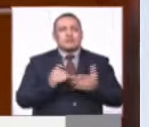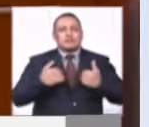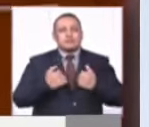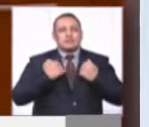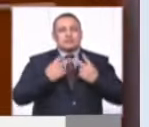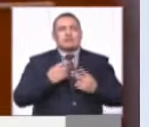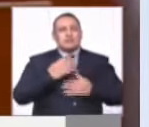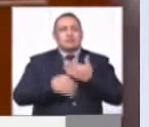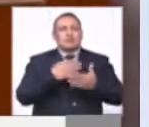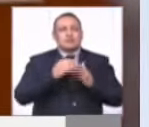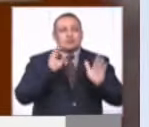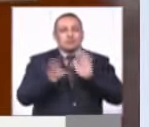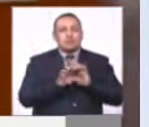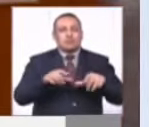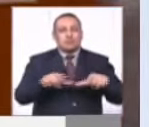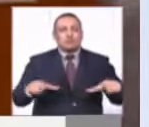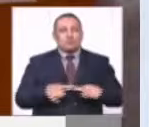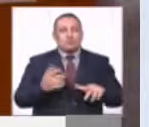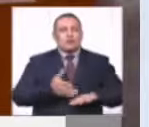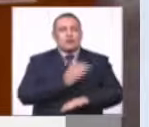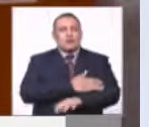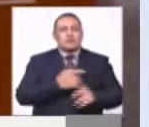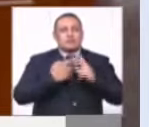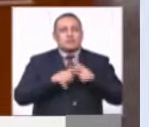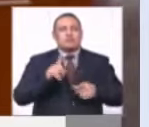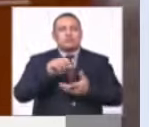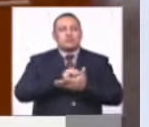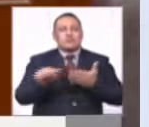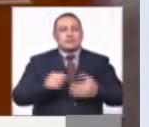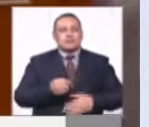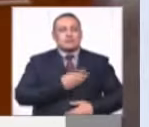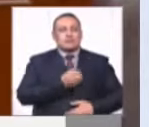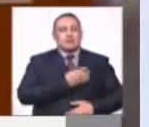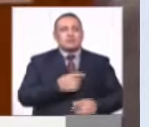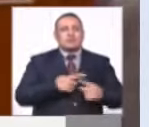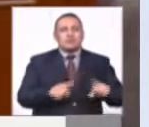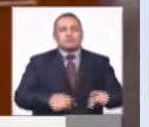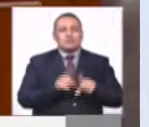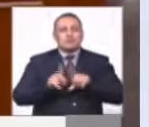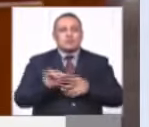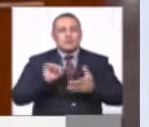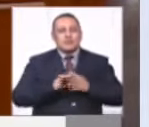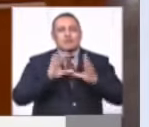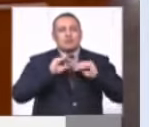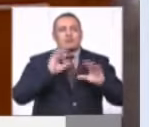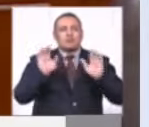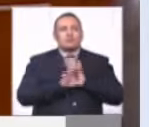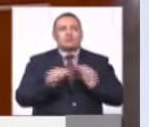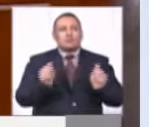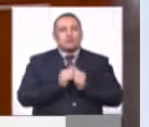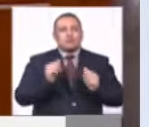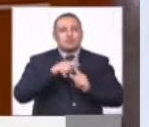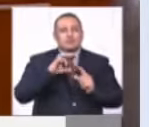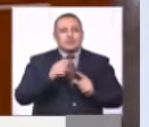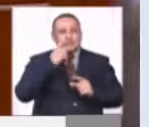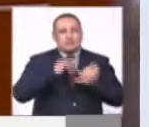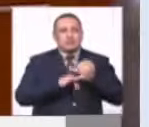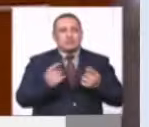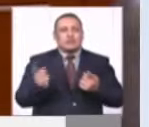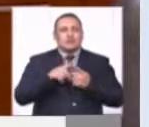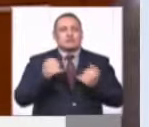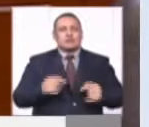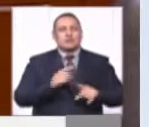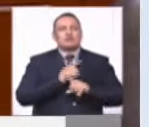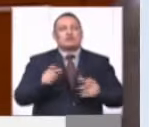hacer este eje vial o va a empezar en el mes de mayo, pero hemos hablado con los técnicos y aún no